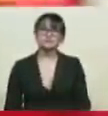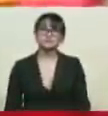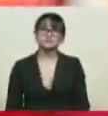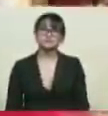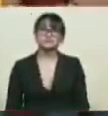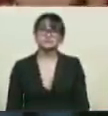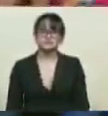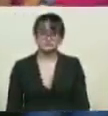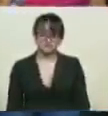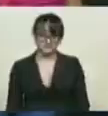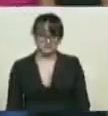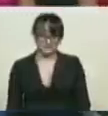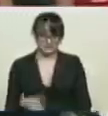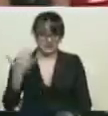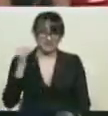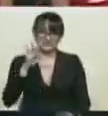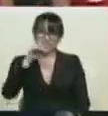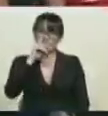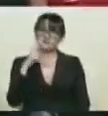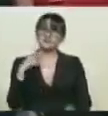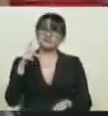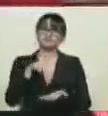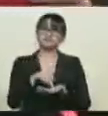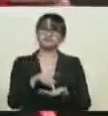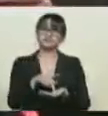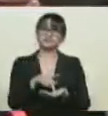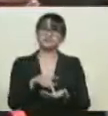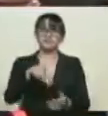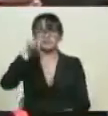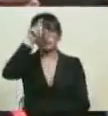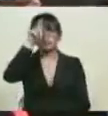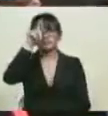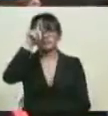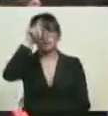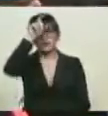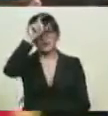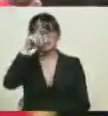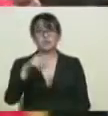hace 5 años estuve aquí, en Falcón.